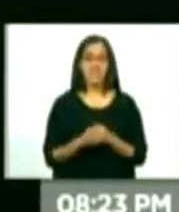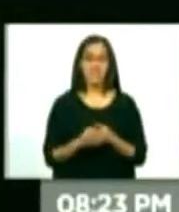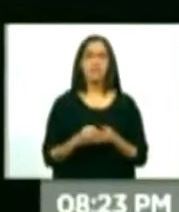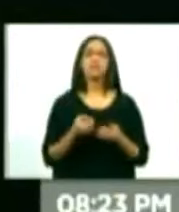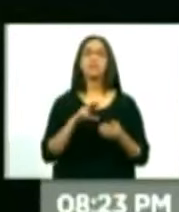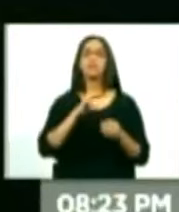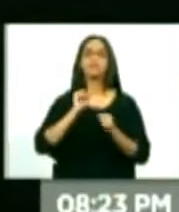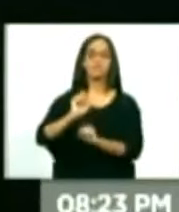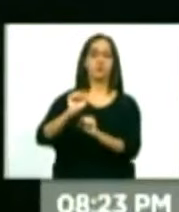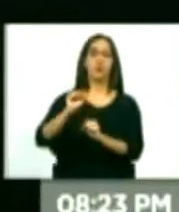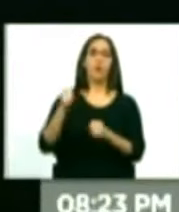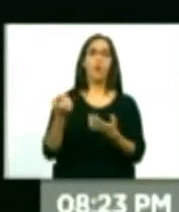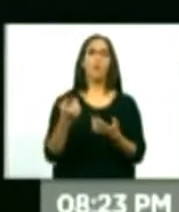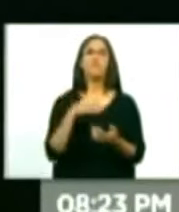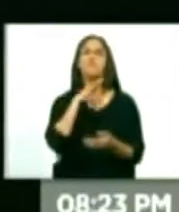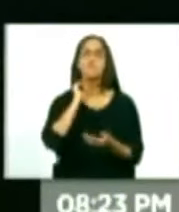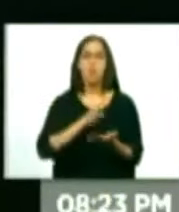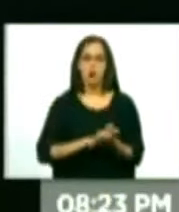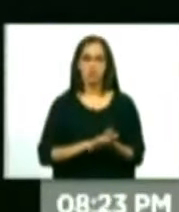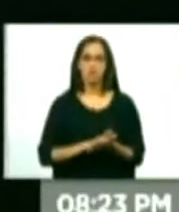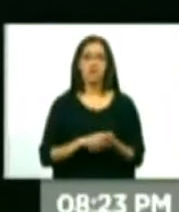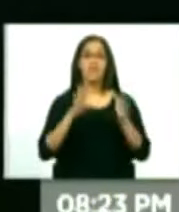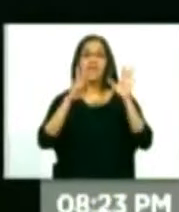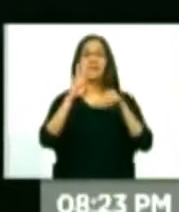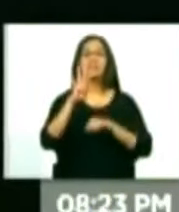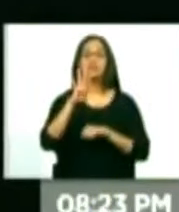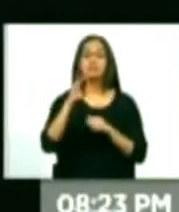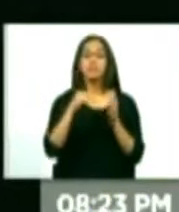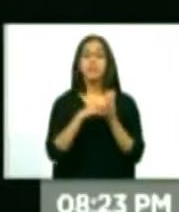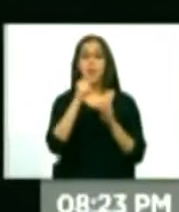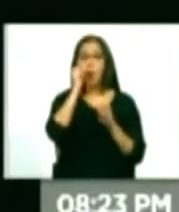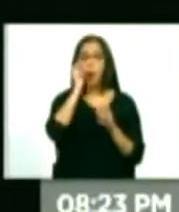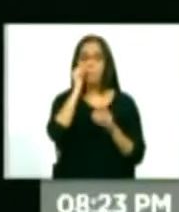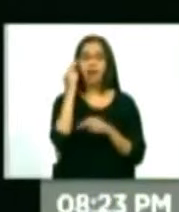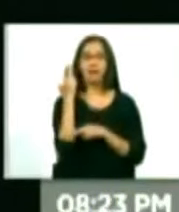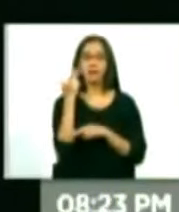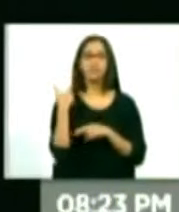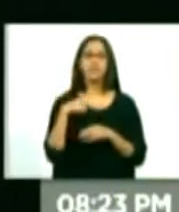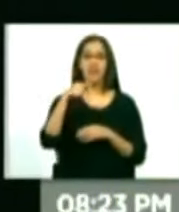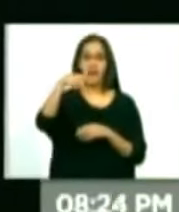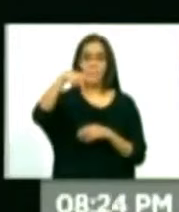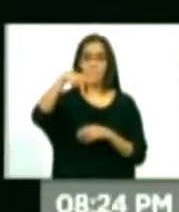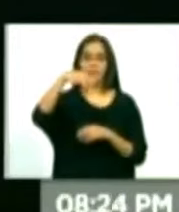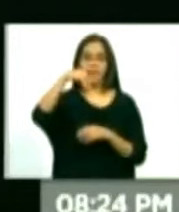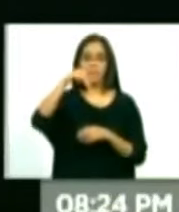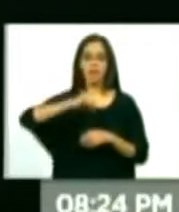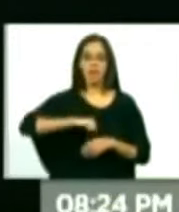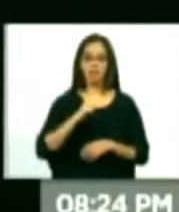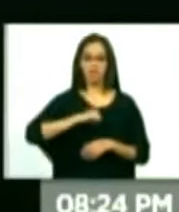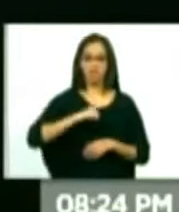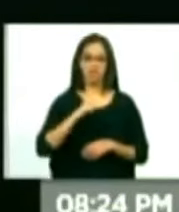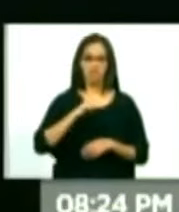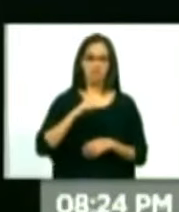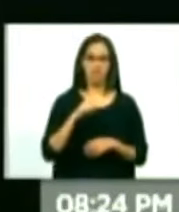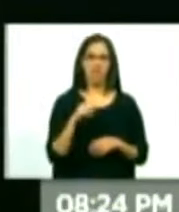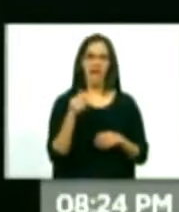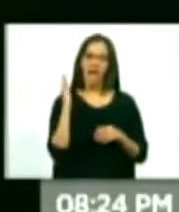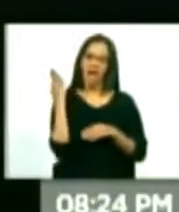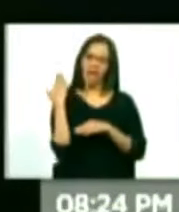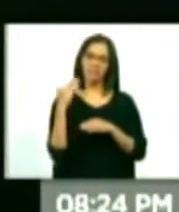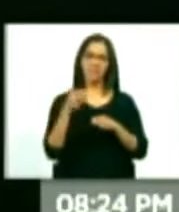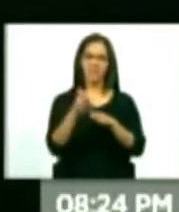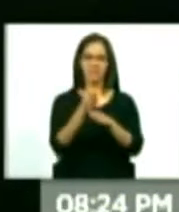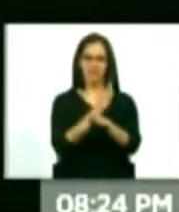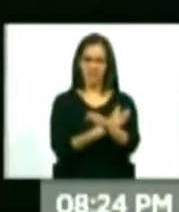Caracas. 14.000 hombres armados tenía la Policía Metropolitana, la Policía de Peña, la de Bratton, la